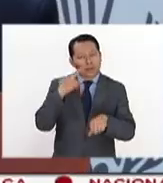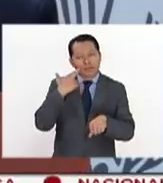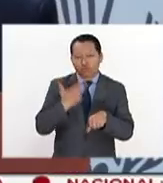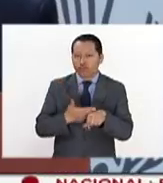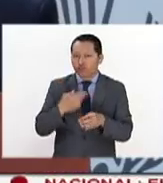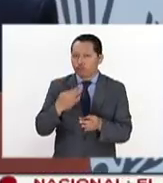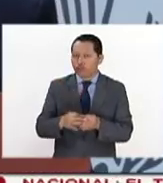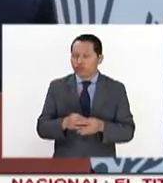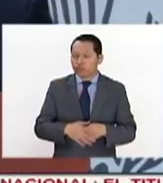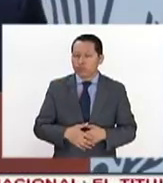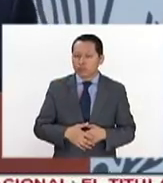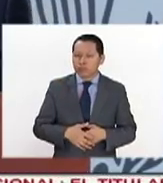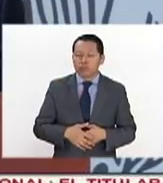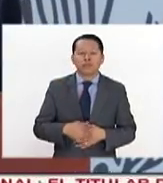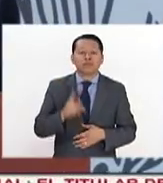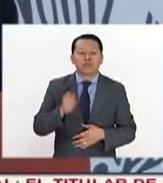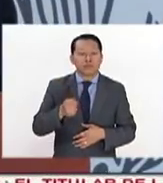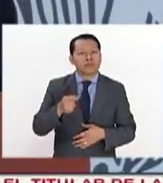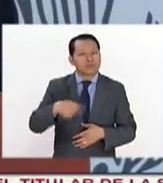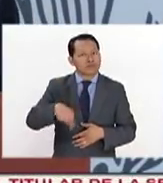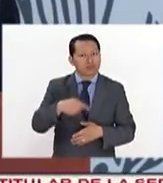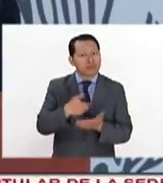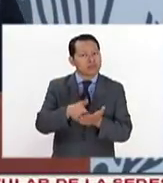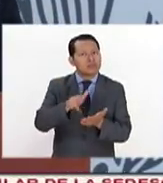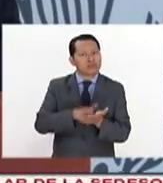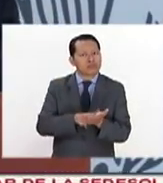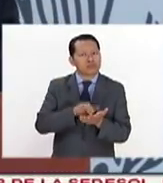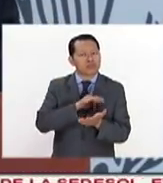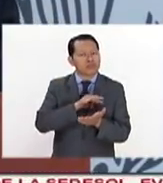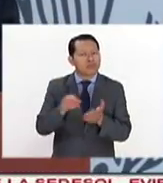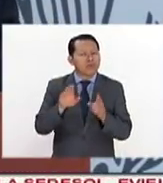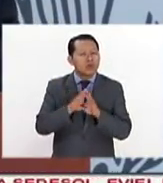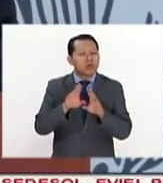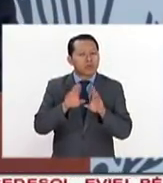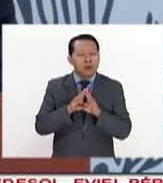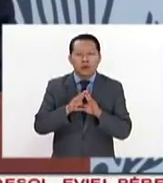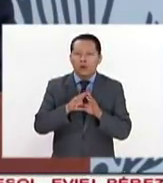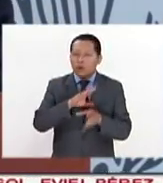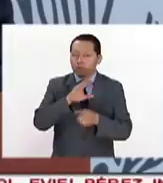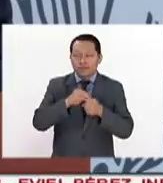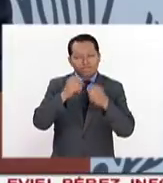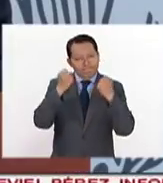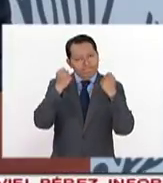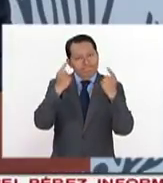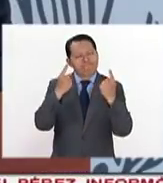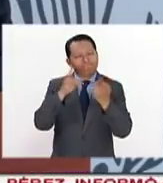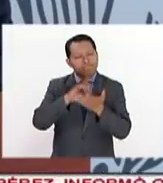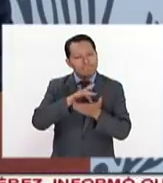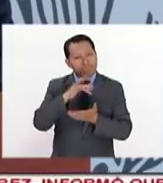deber. Son héroes que merecen toda nuestra gratitud,